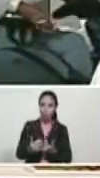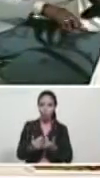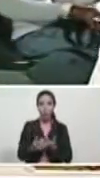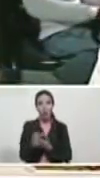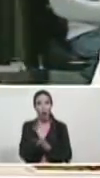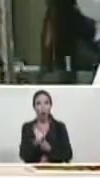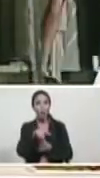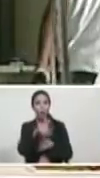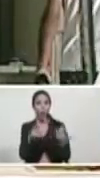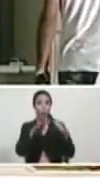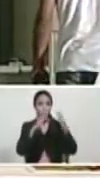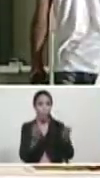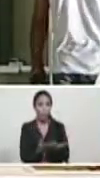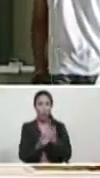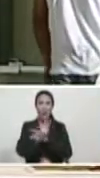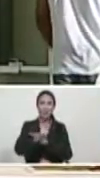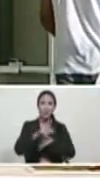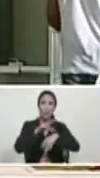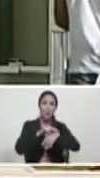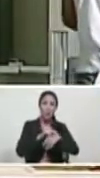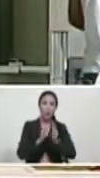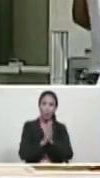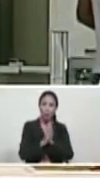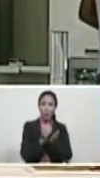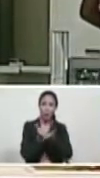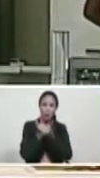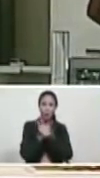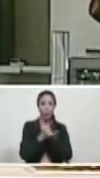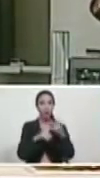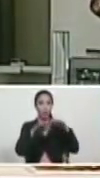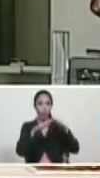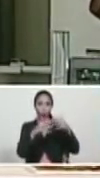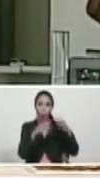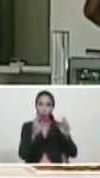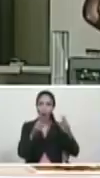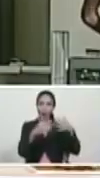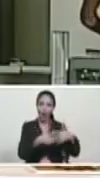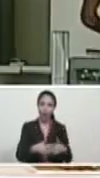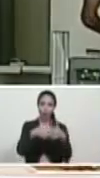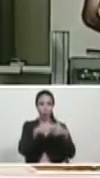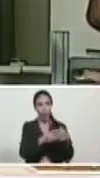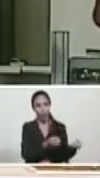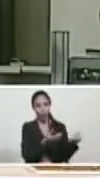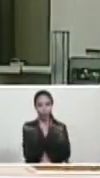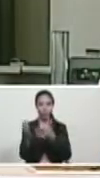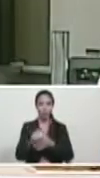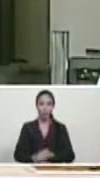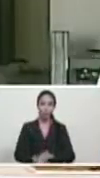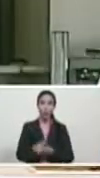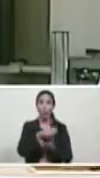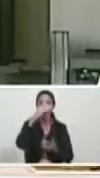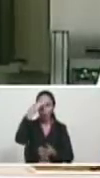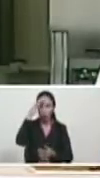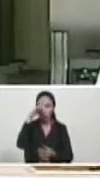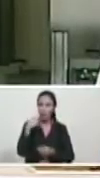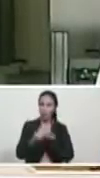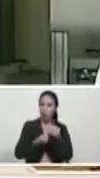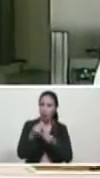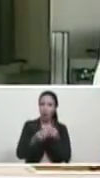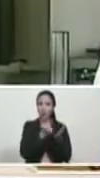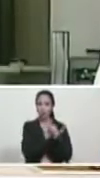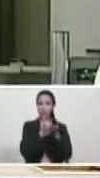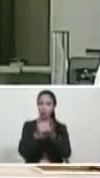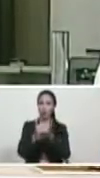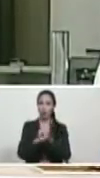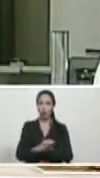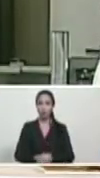que lo necesitan. No lo hace. ¿Quién lo hace? Cuba. La Cuba revolucionaria. Por eso yo